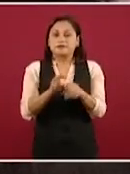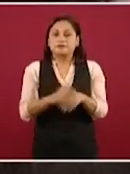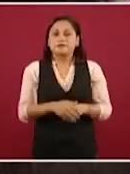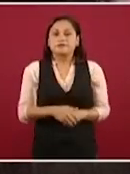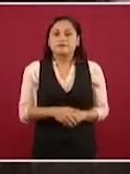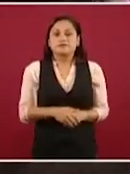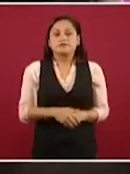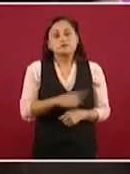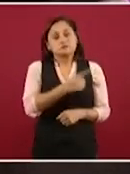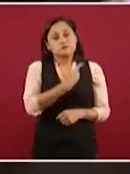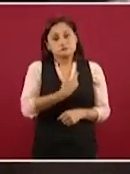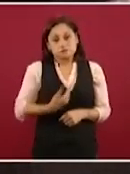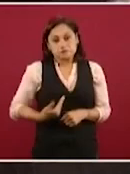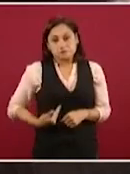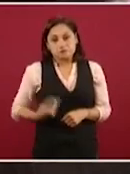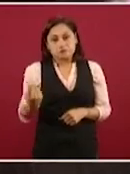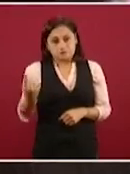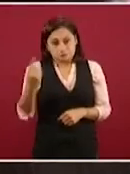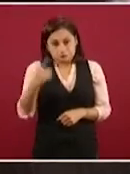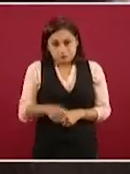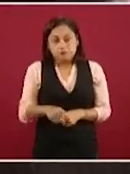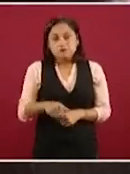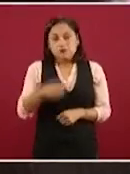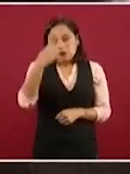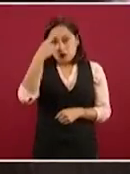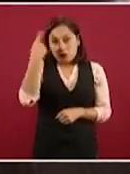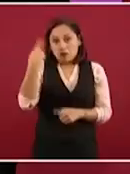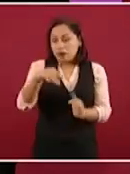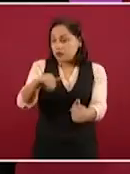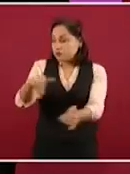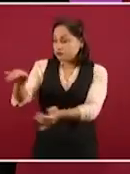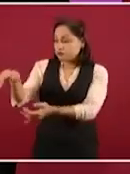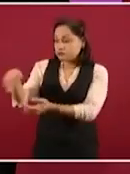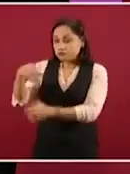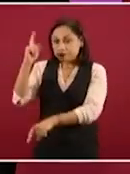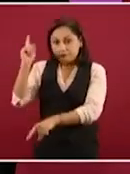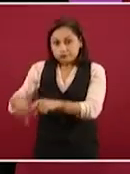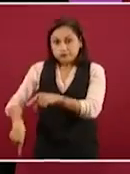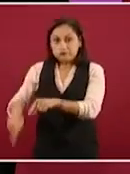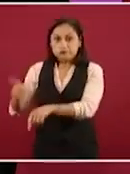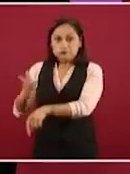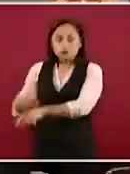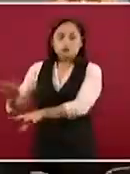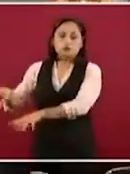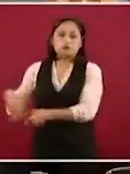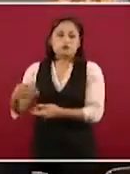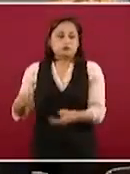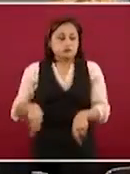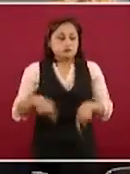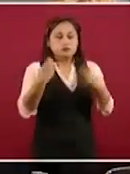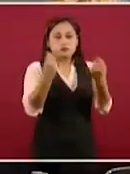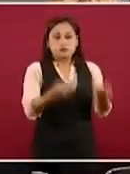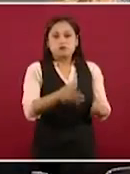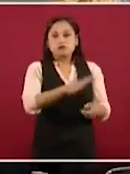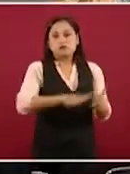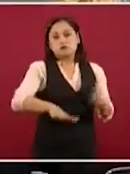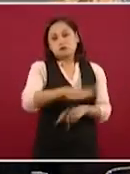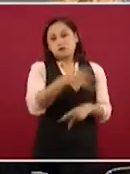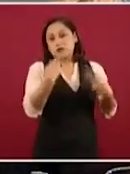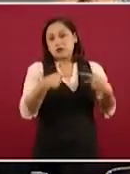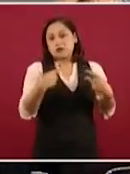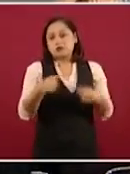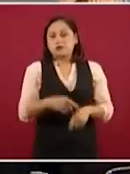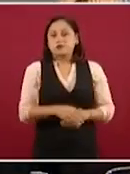nos ha dado el señor presidente para devolver al pueblo lo robado. Si fueran tan gentiles, vamos a empezar con